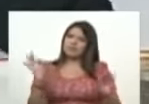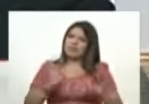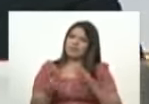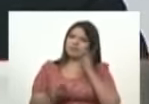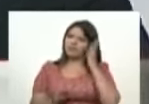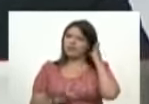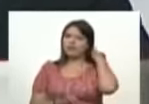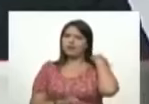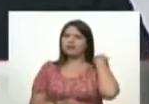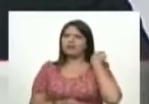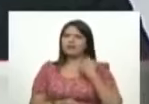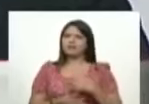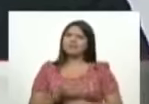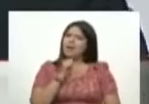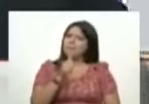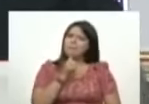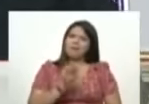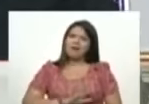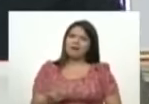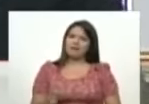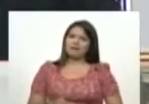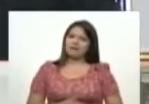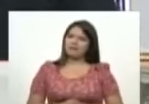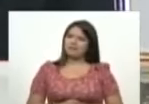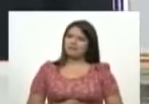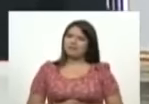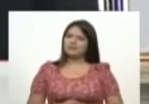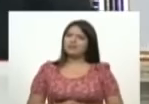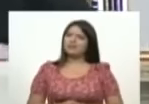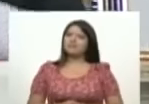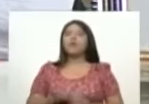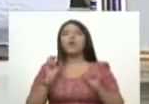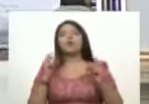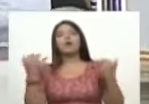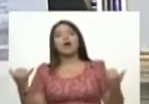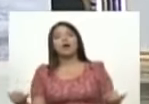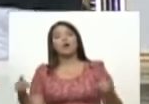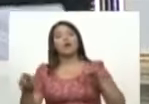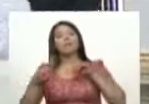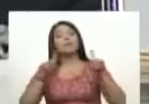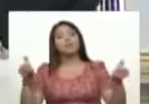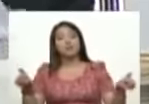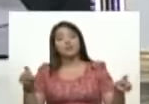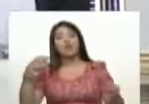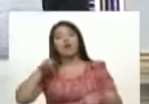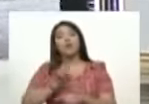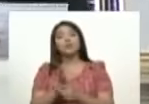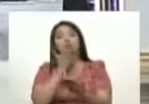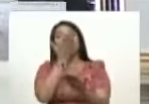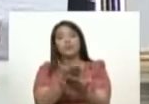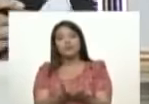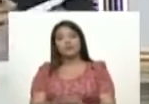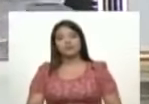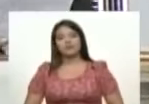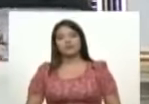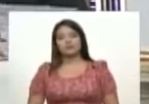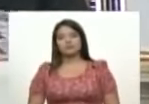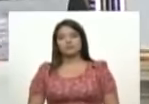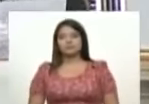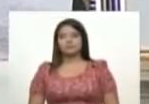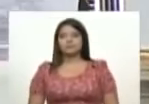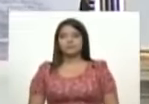No quedó bien, simplemente no quedó bien. Vamos a someter a consideración las únicas propuestas en mesa.